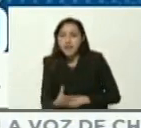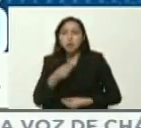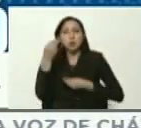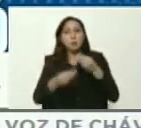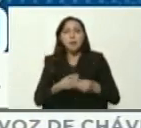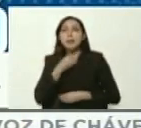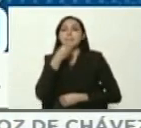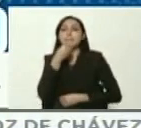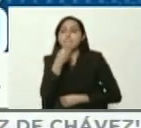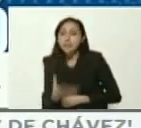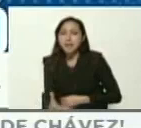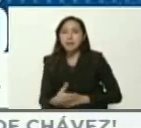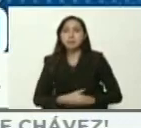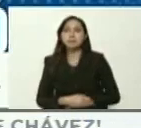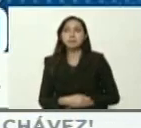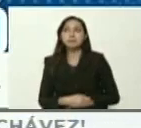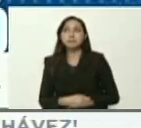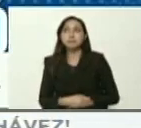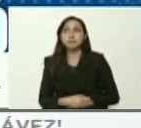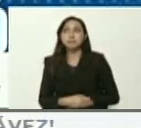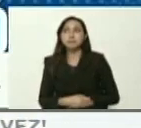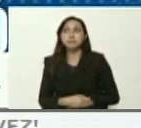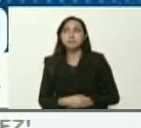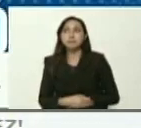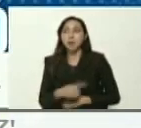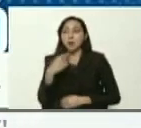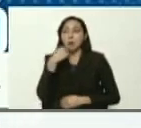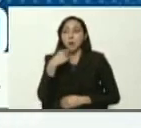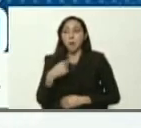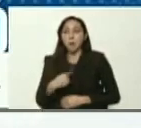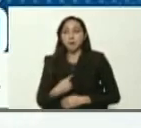hacer, hacerlo bien. Como me dijo